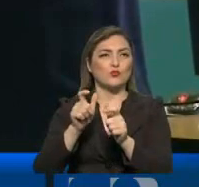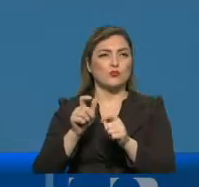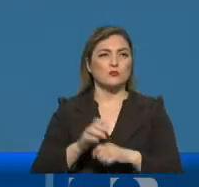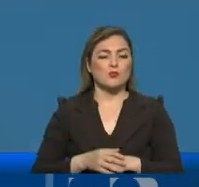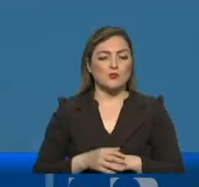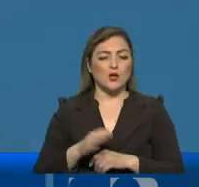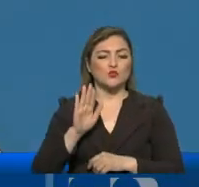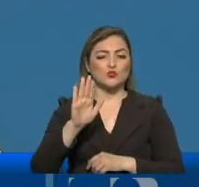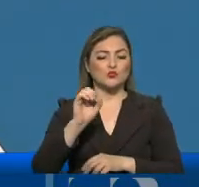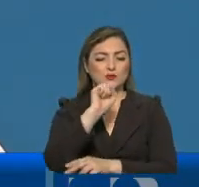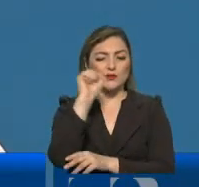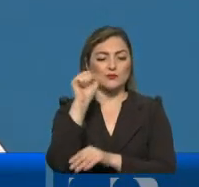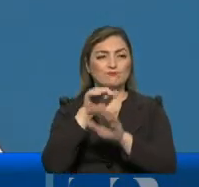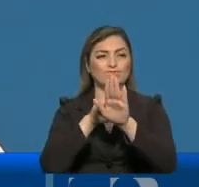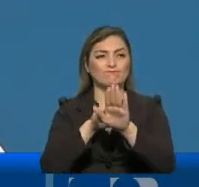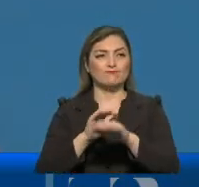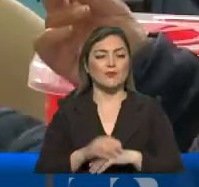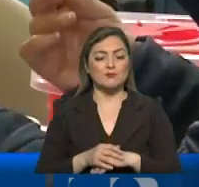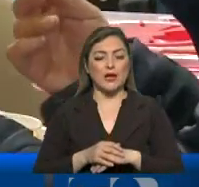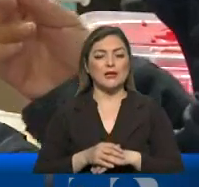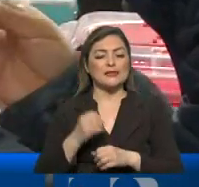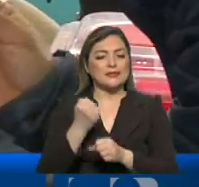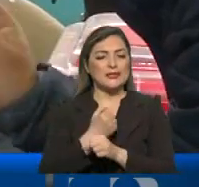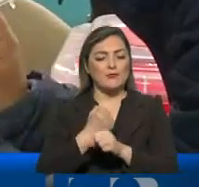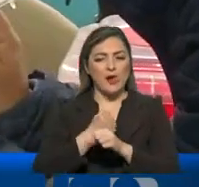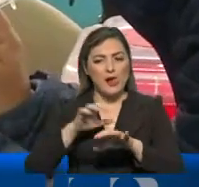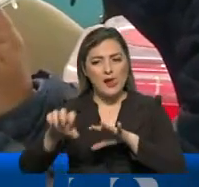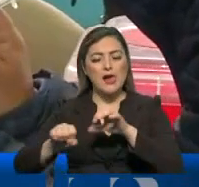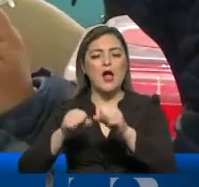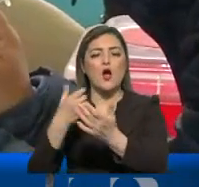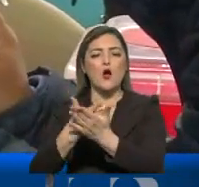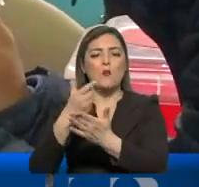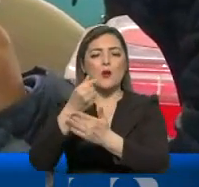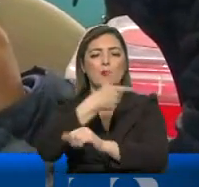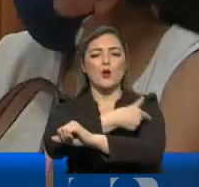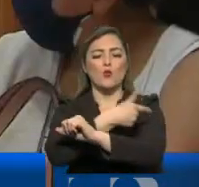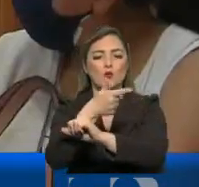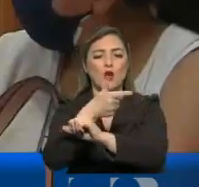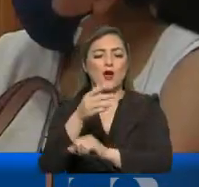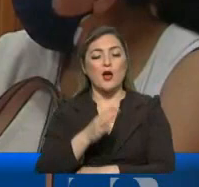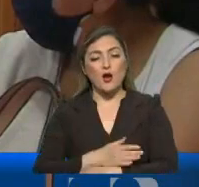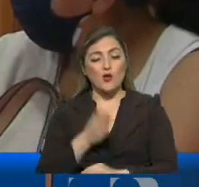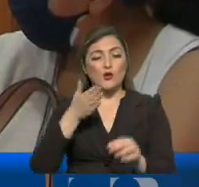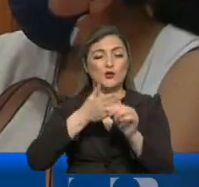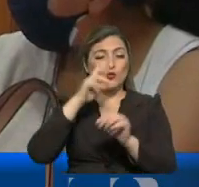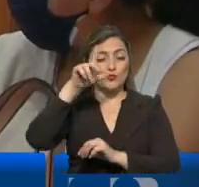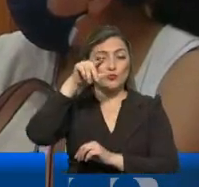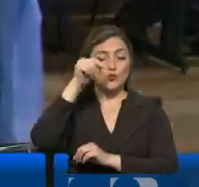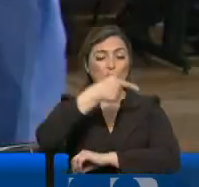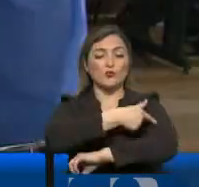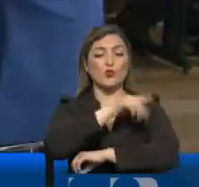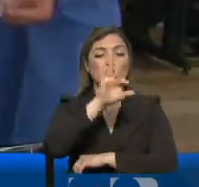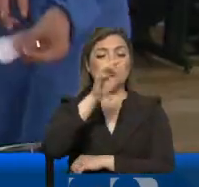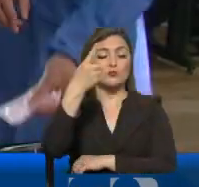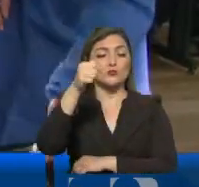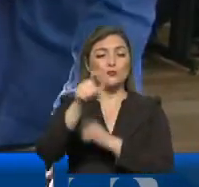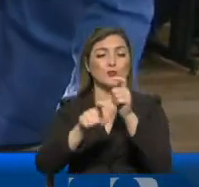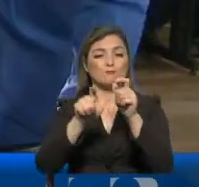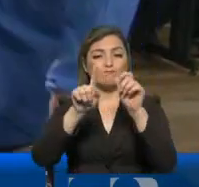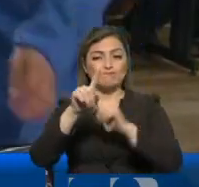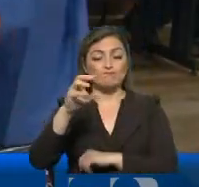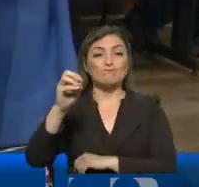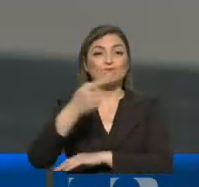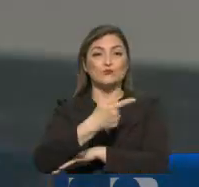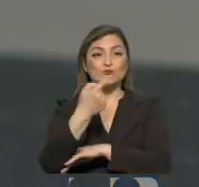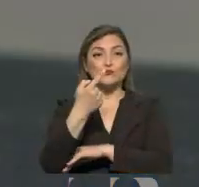diferentes países y casas farmacéuticas, a fin de cumplir con el objetivo del gobierno de vacunar a 9 millones de personas en 100